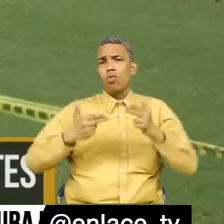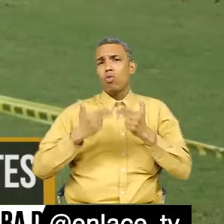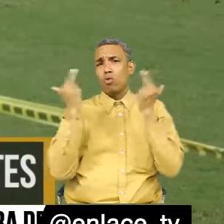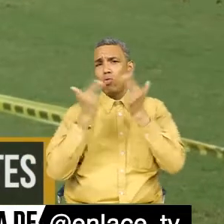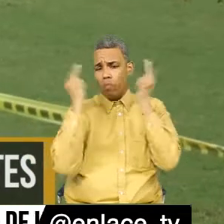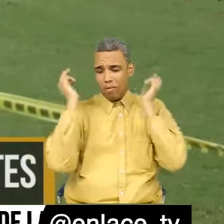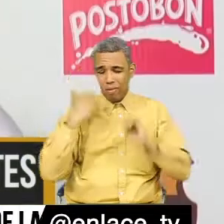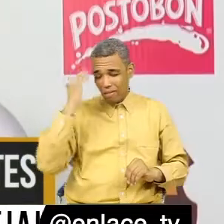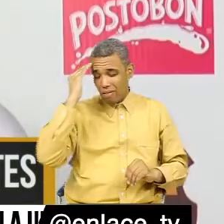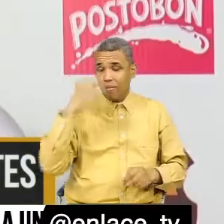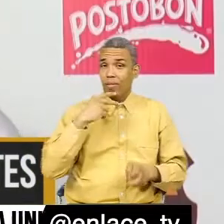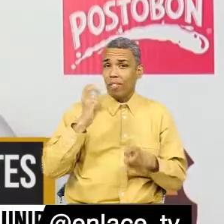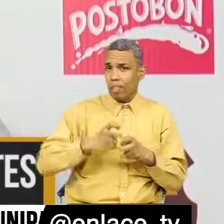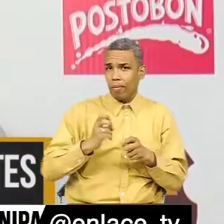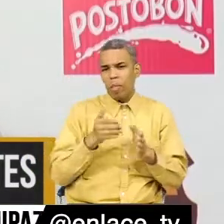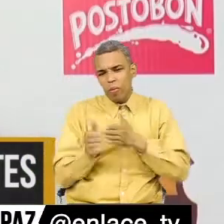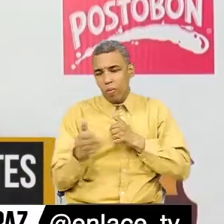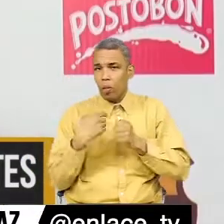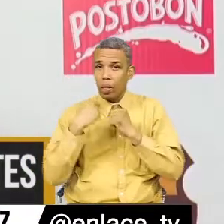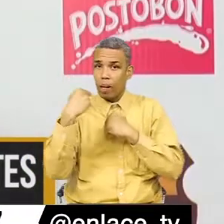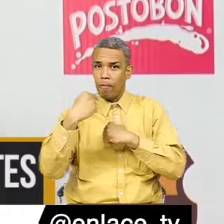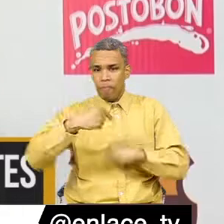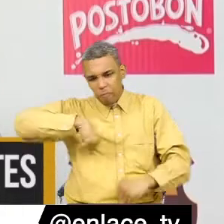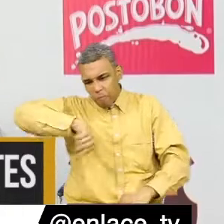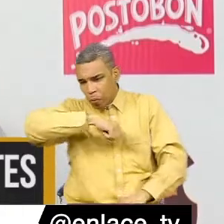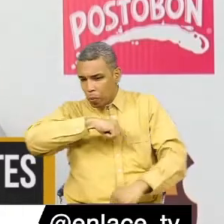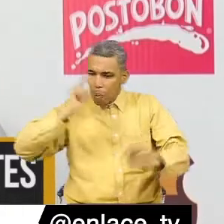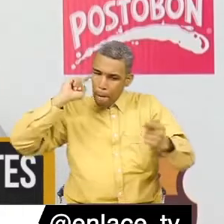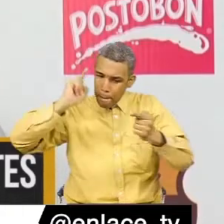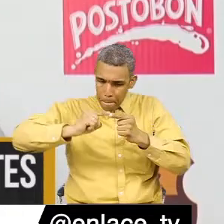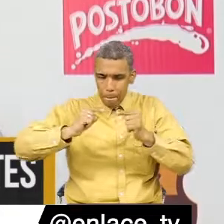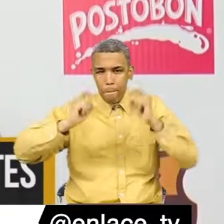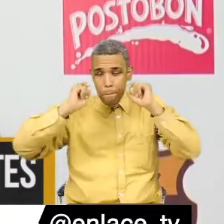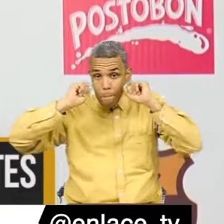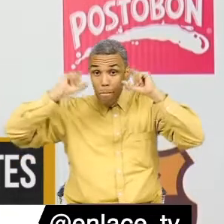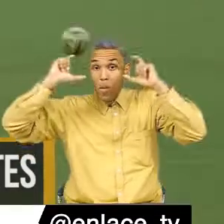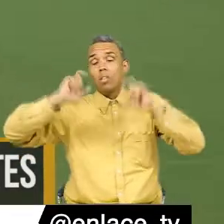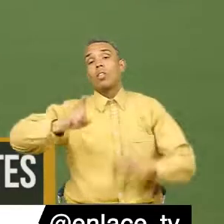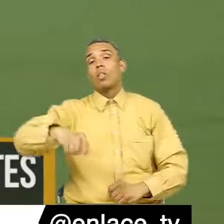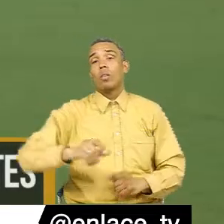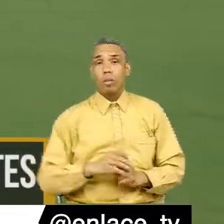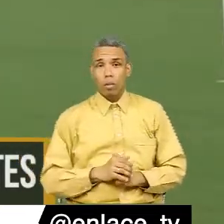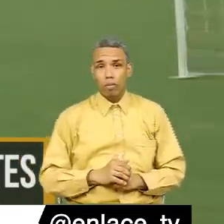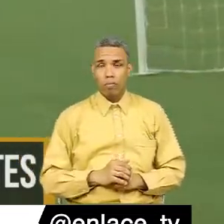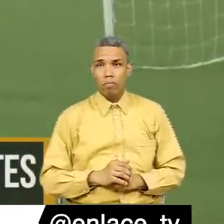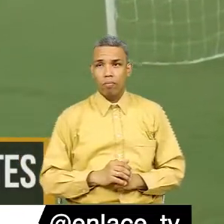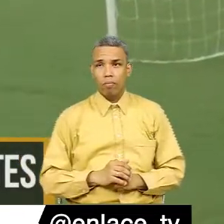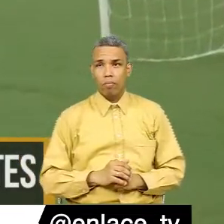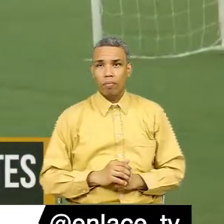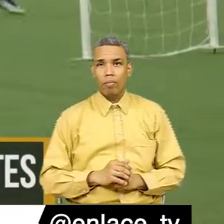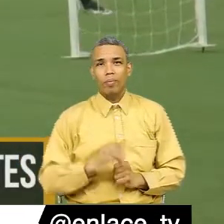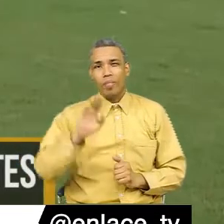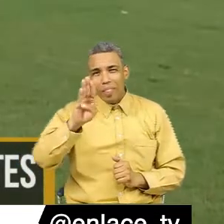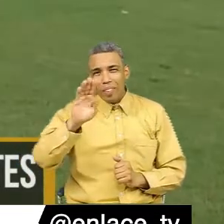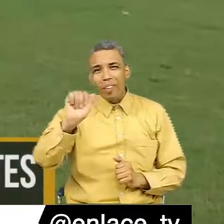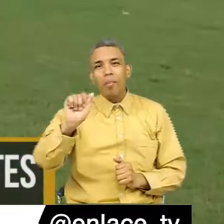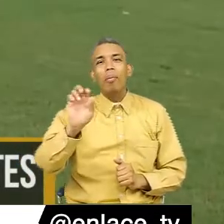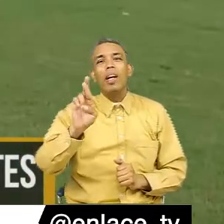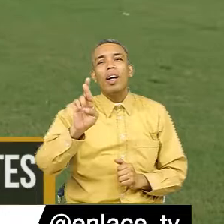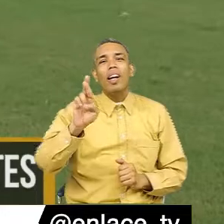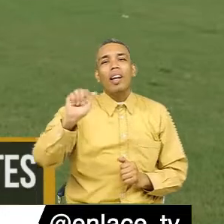tener la mayor concentración. Sabemos de que hemos perdido puntos en los últimos minutos. El panameño Nelson Barahona va pensando